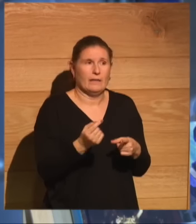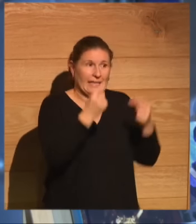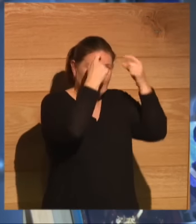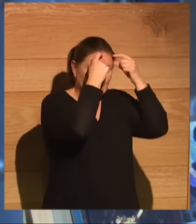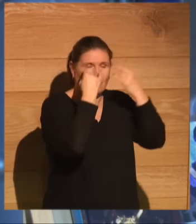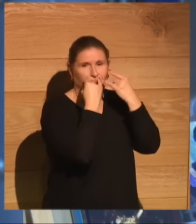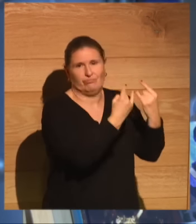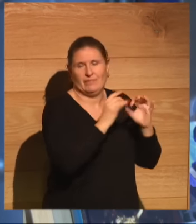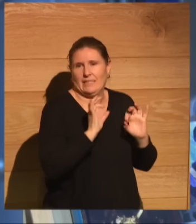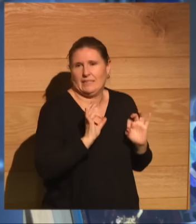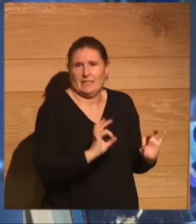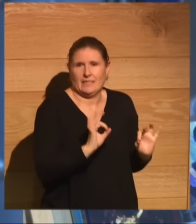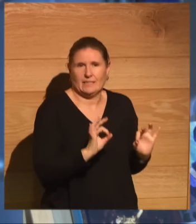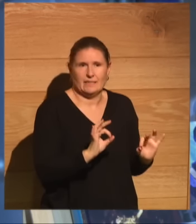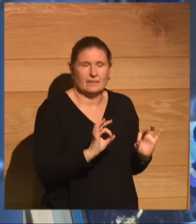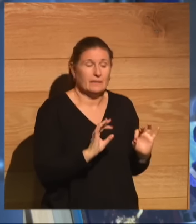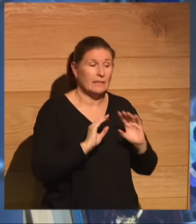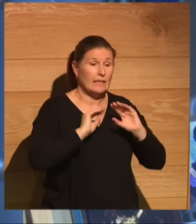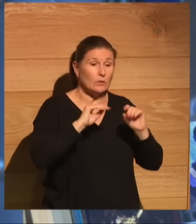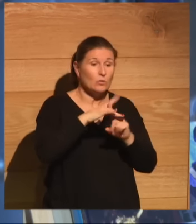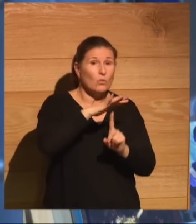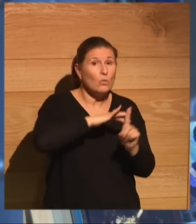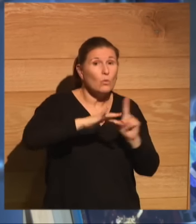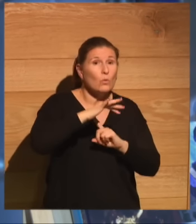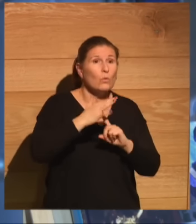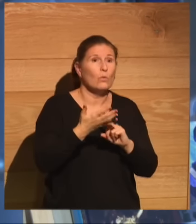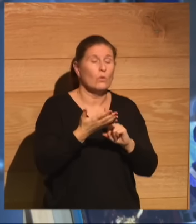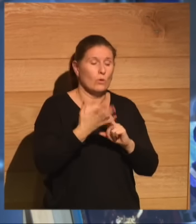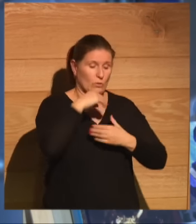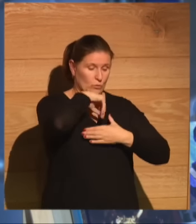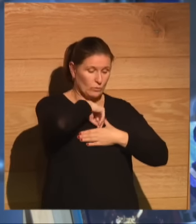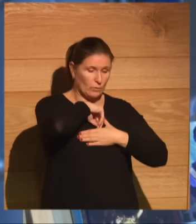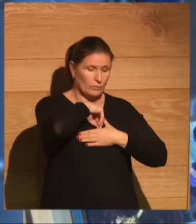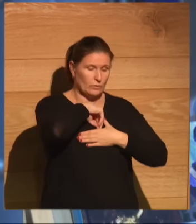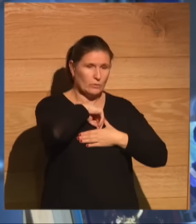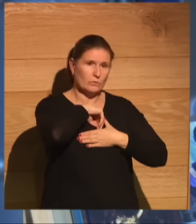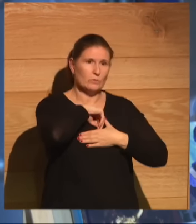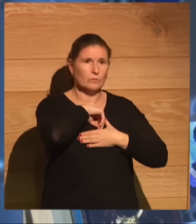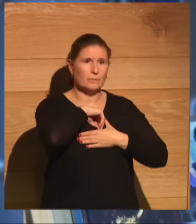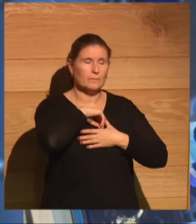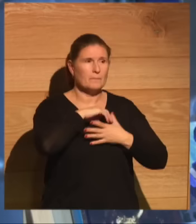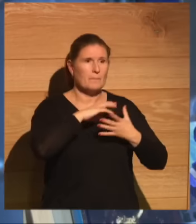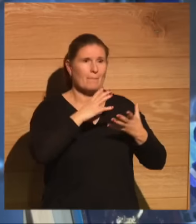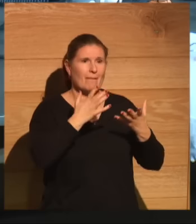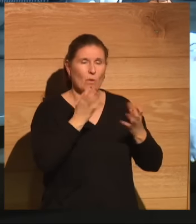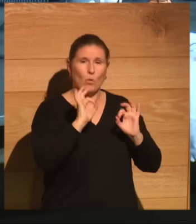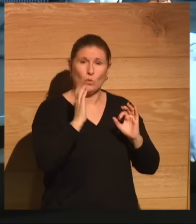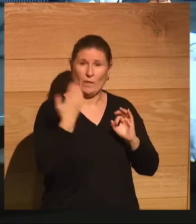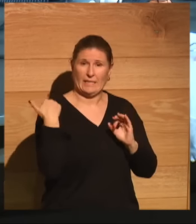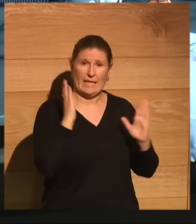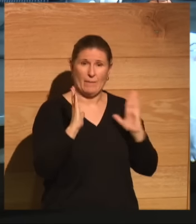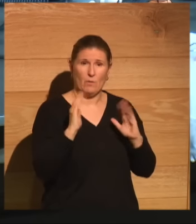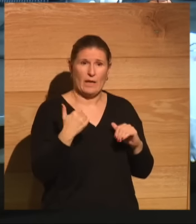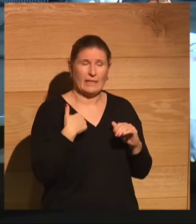Es inevitable. Y a la vez su universo y su mundo interior son muy anti-disneyanos, especialmente en esos años, que eran